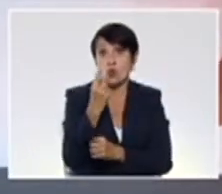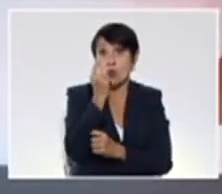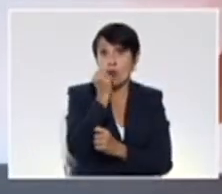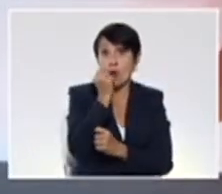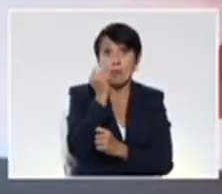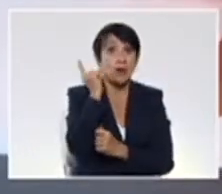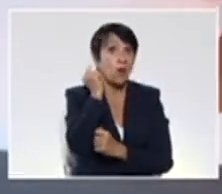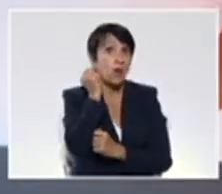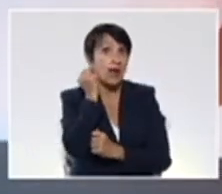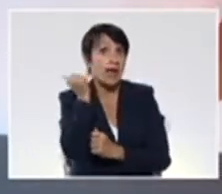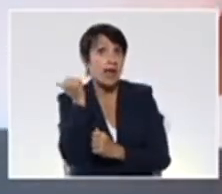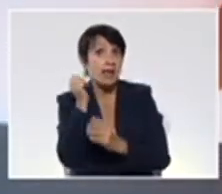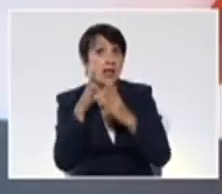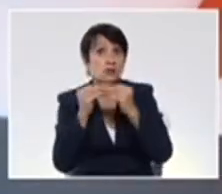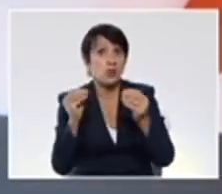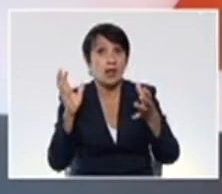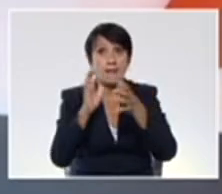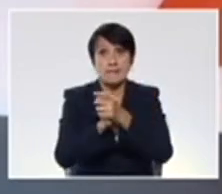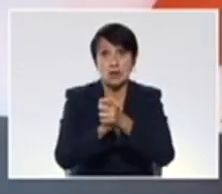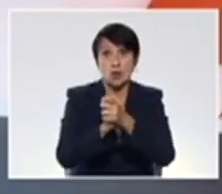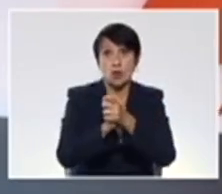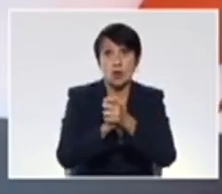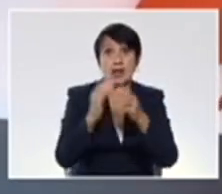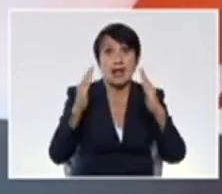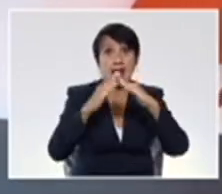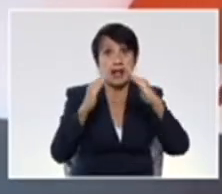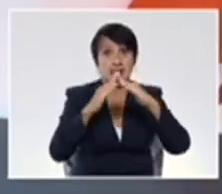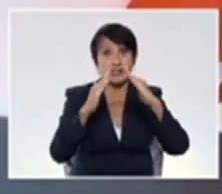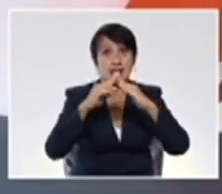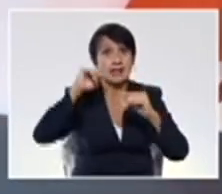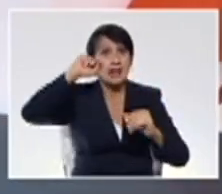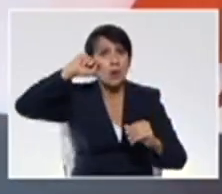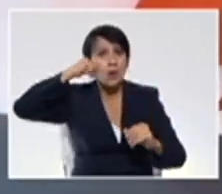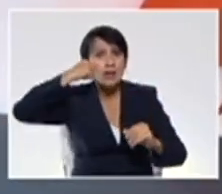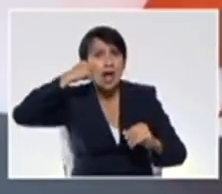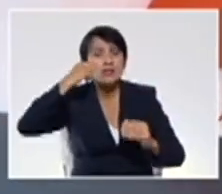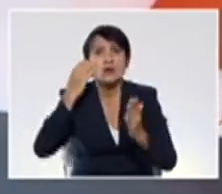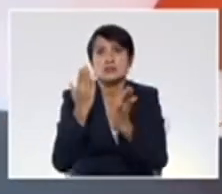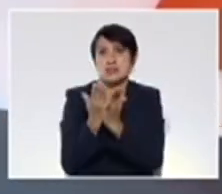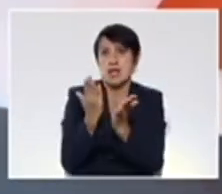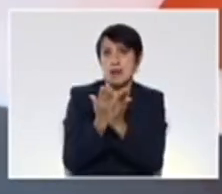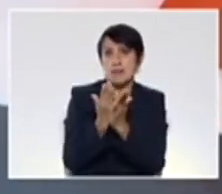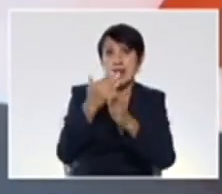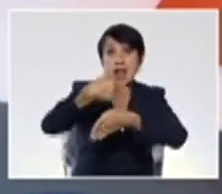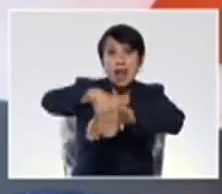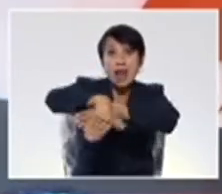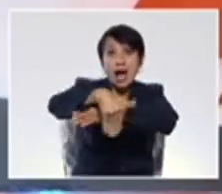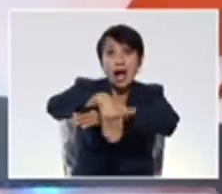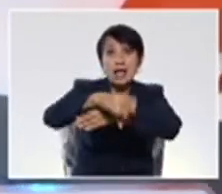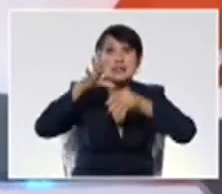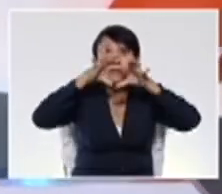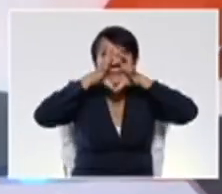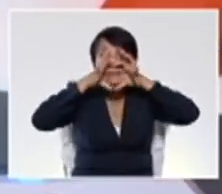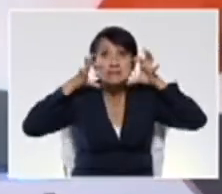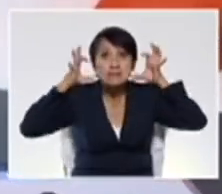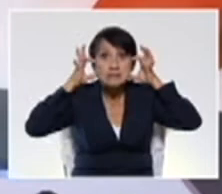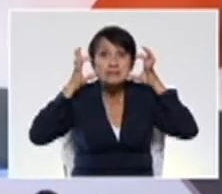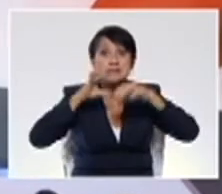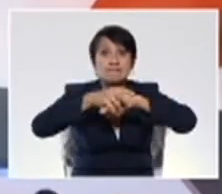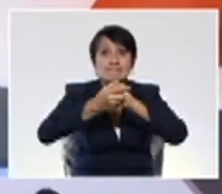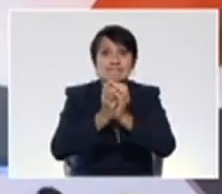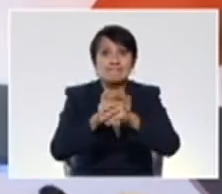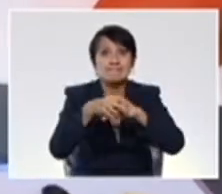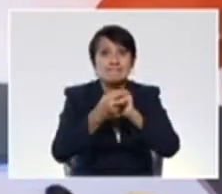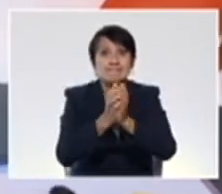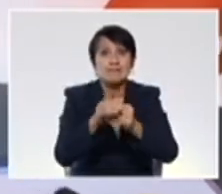y a todos mis compañeritos y compañeritas allá en casa. Recordándoles además, recuerden que estar en la calle, usar el tapaboca, de lavarnos las manos